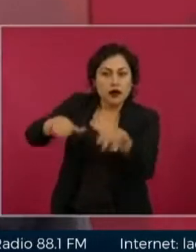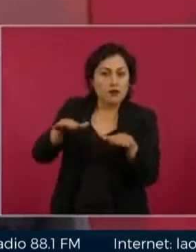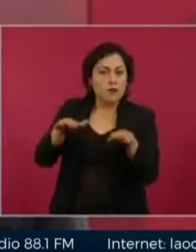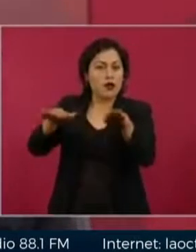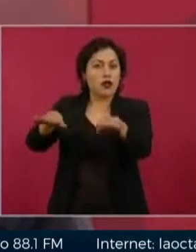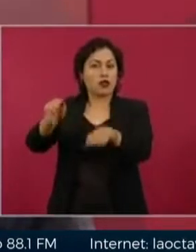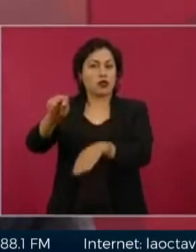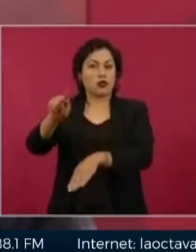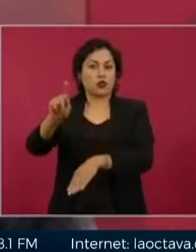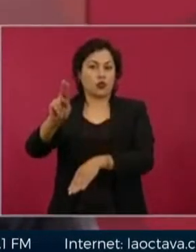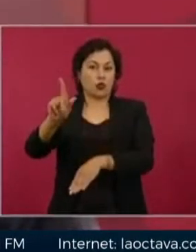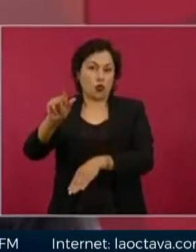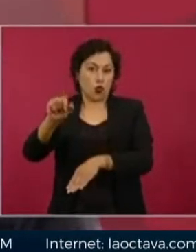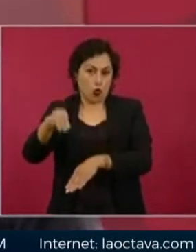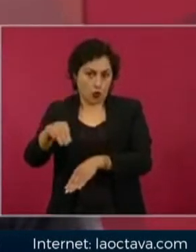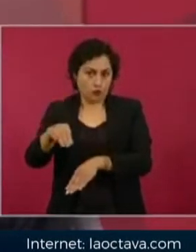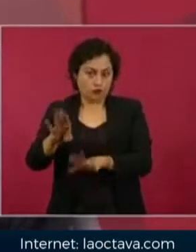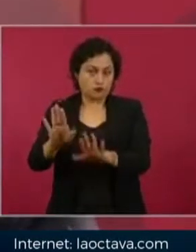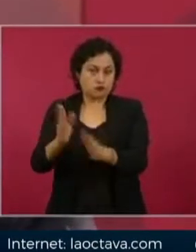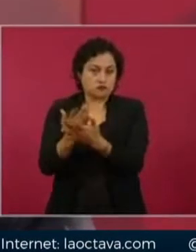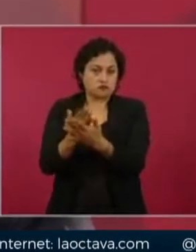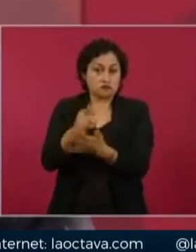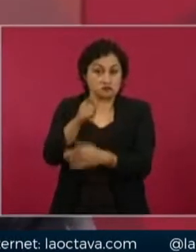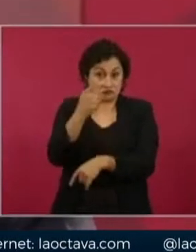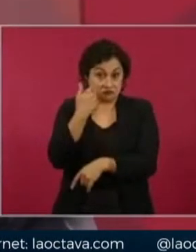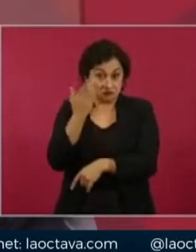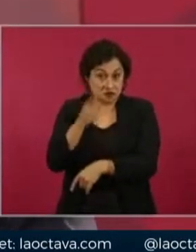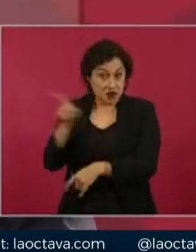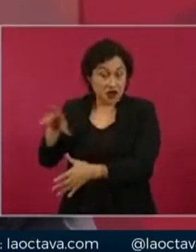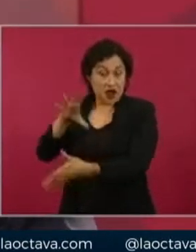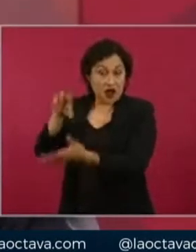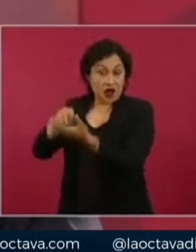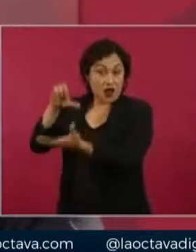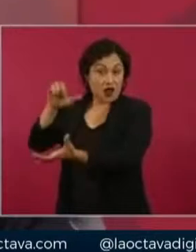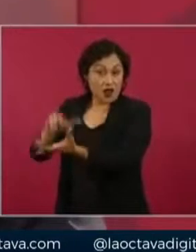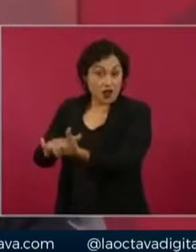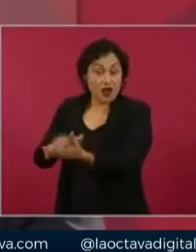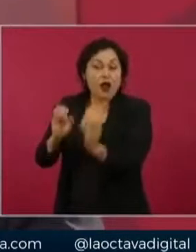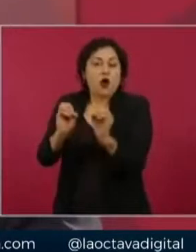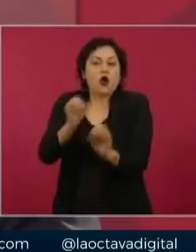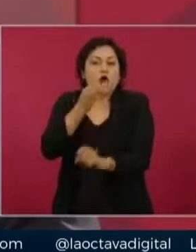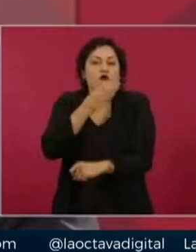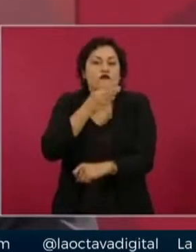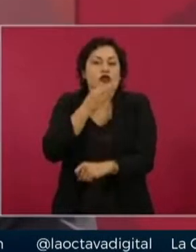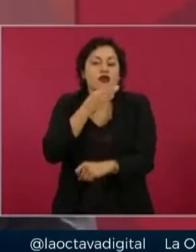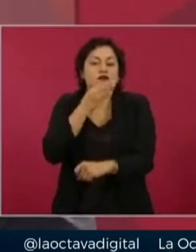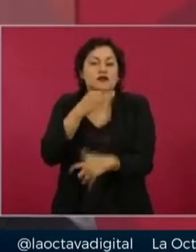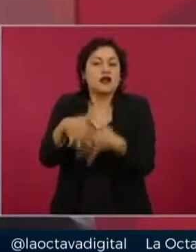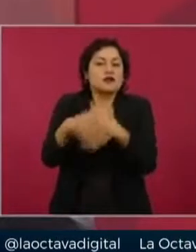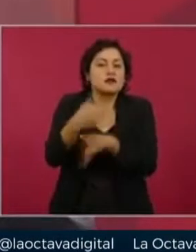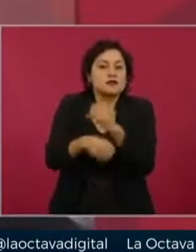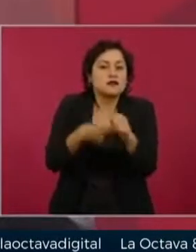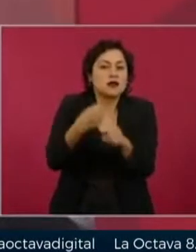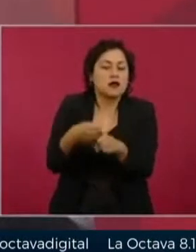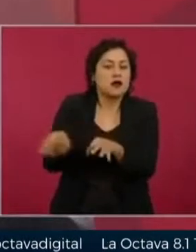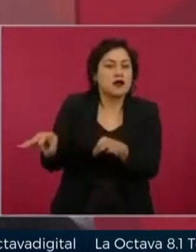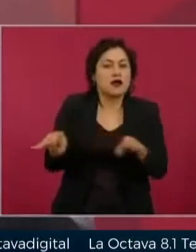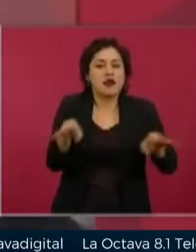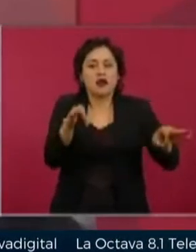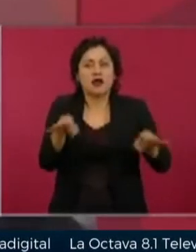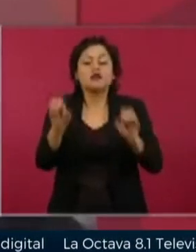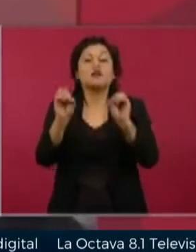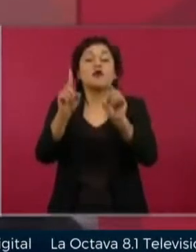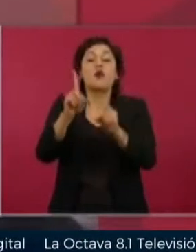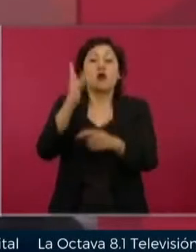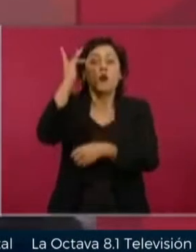Si quieren casar allá o 15 años o cumpleaños o